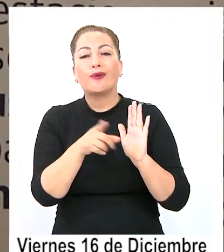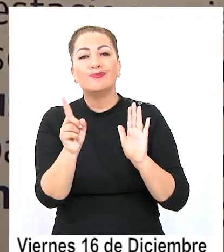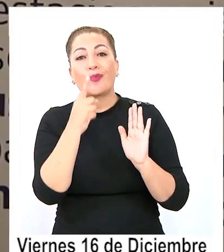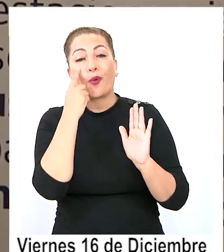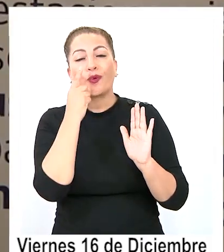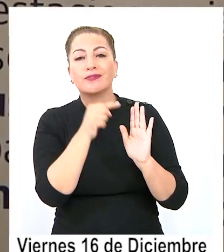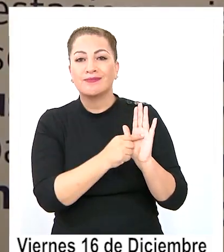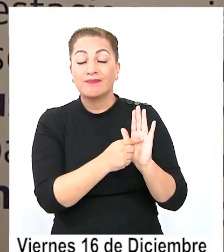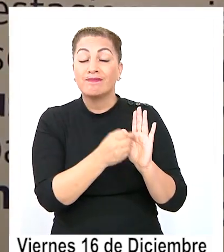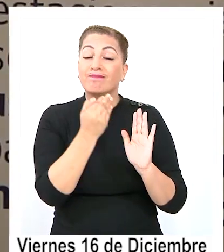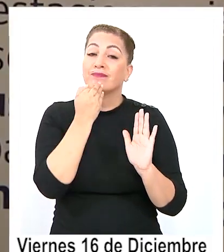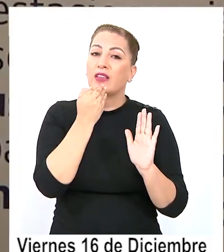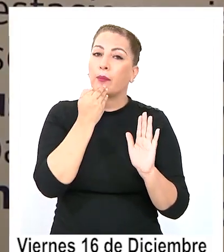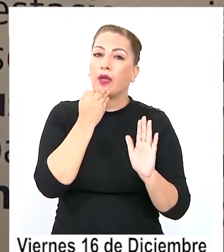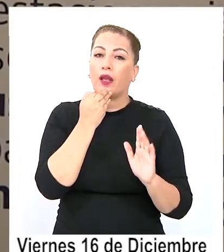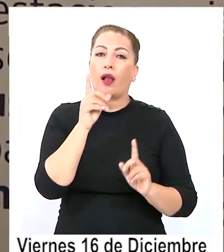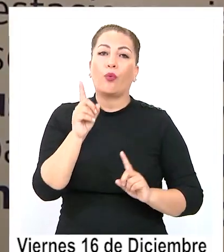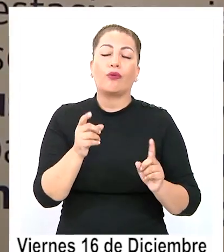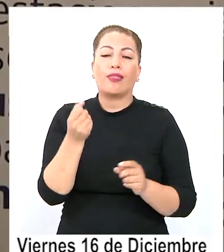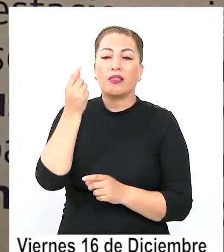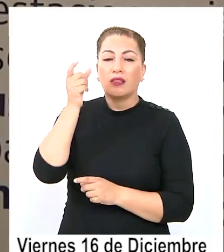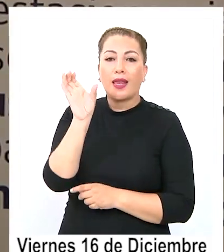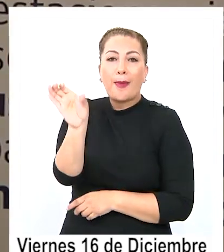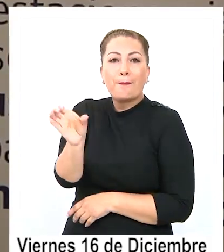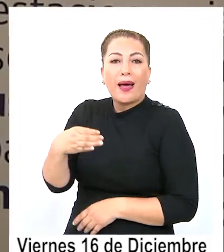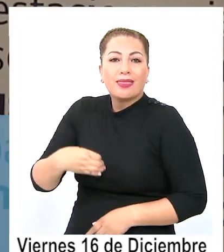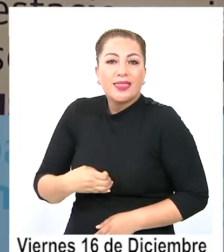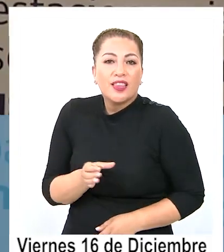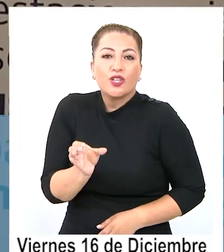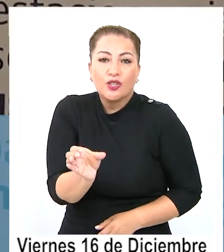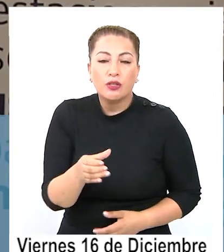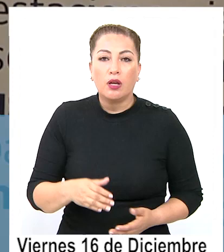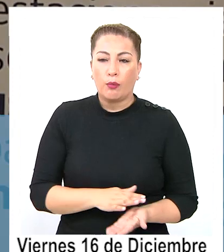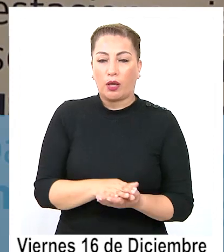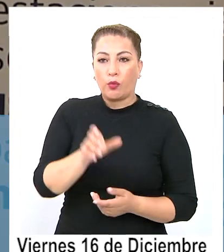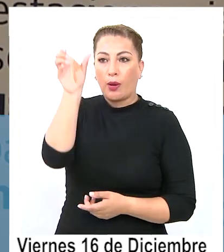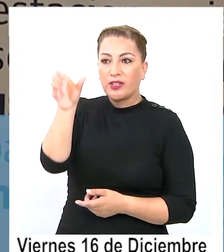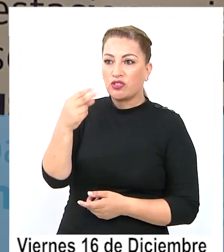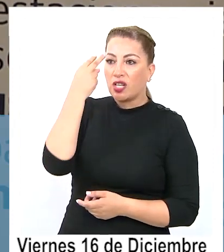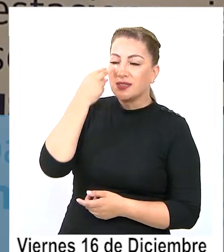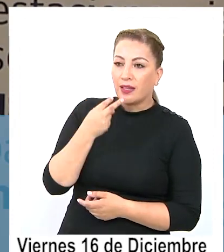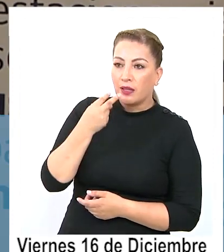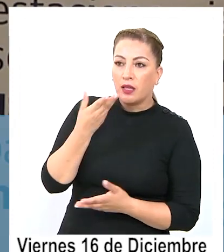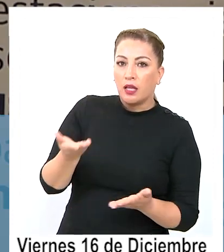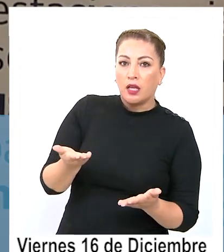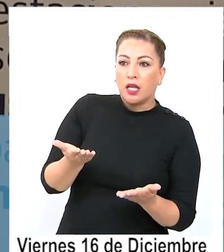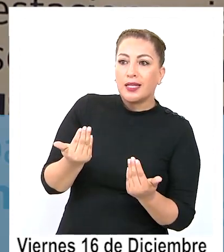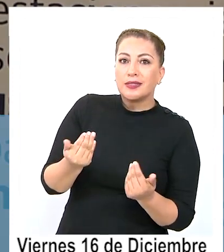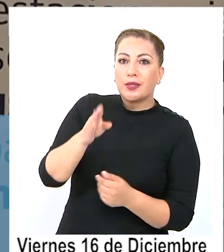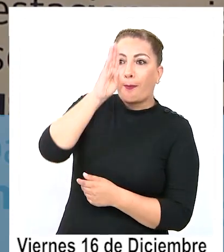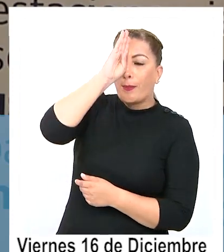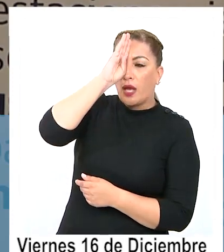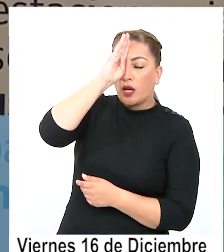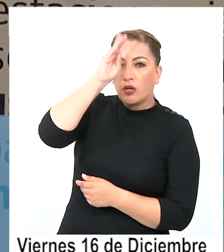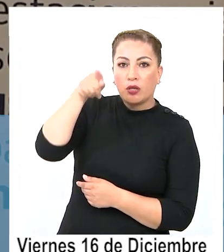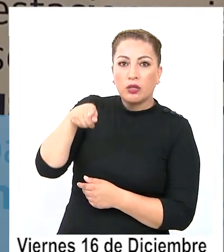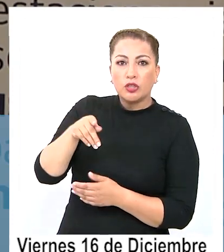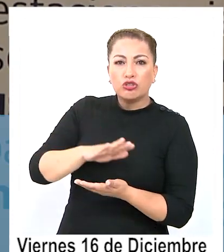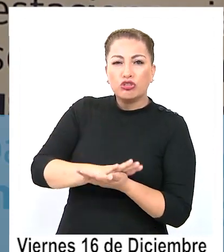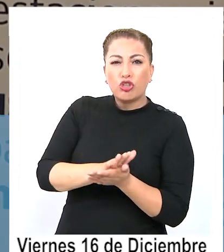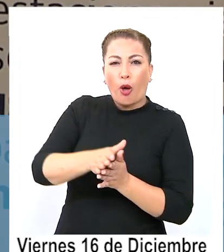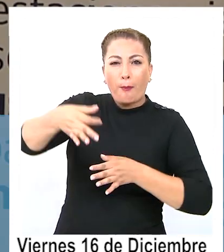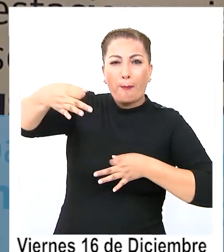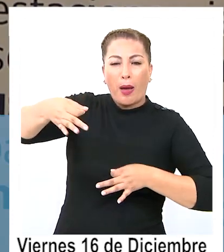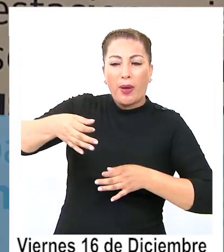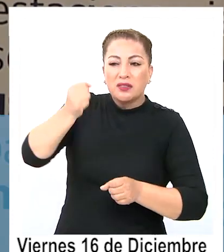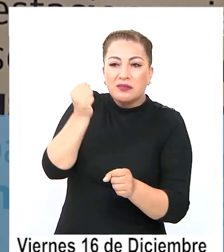pero también apelar al sentido común, a ponerse en el lugar de la otra persona. Si estoy viendo que la persona es ciega y está con el perro que está con todas las indicaciones,